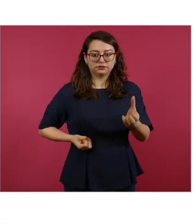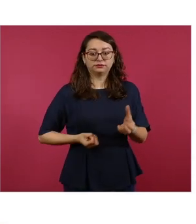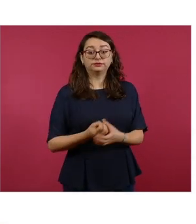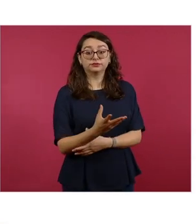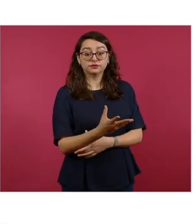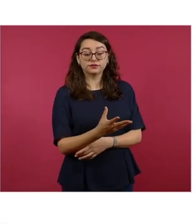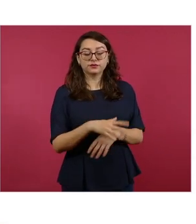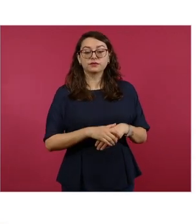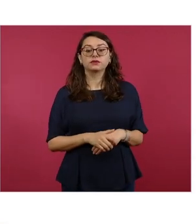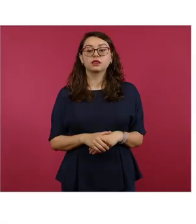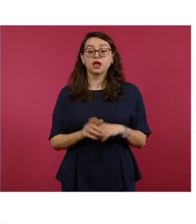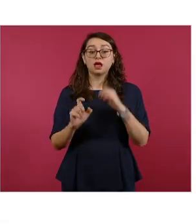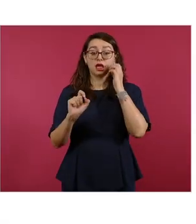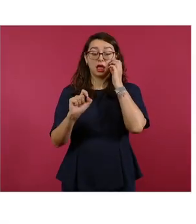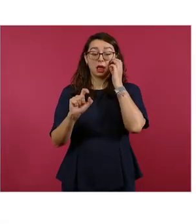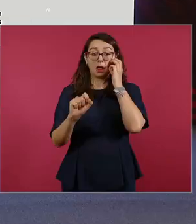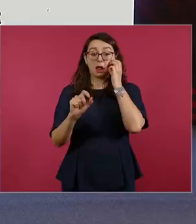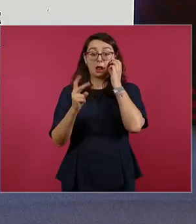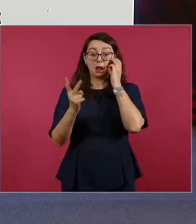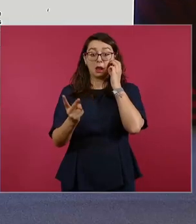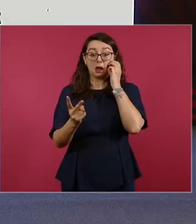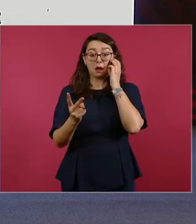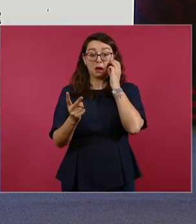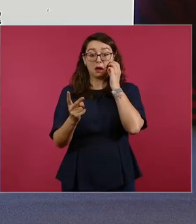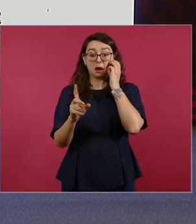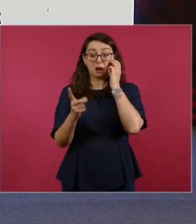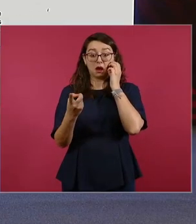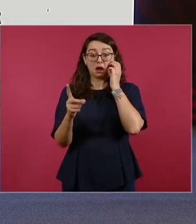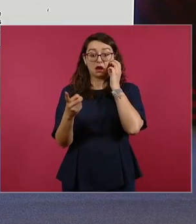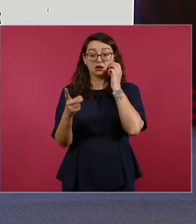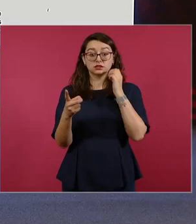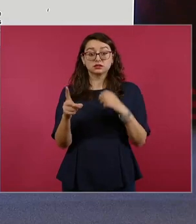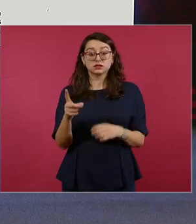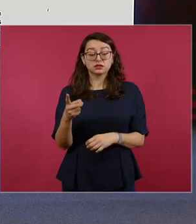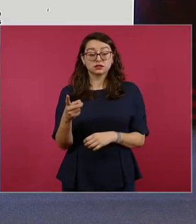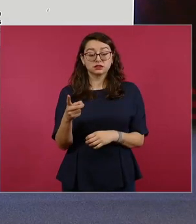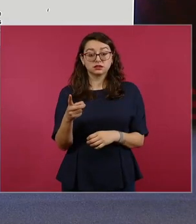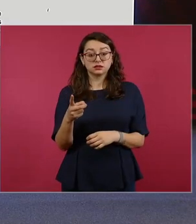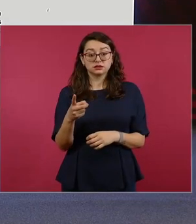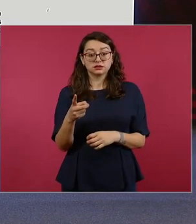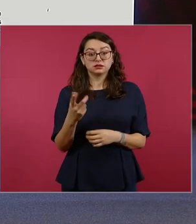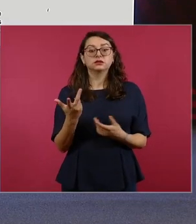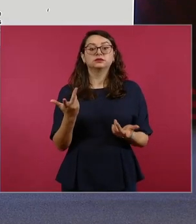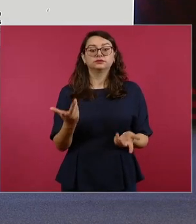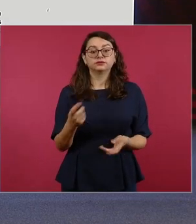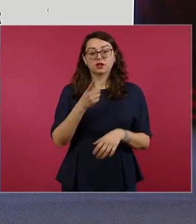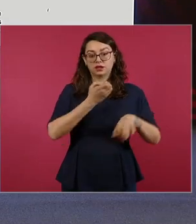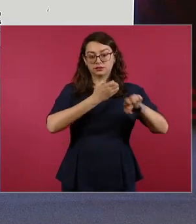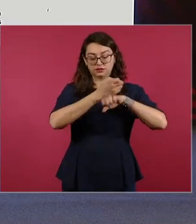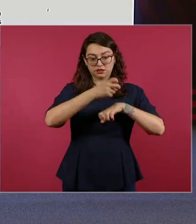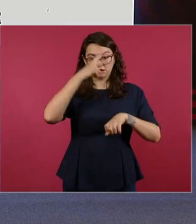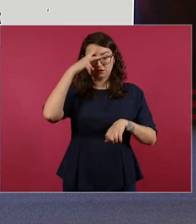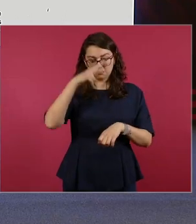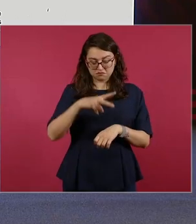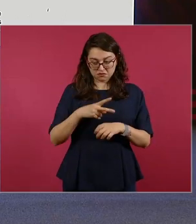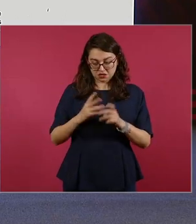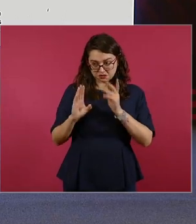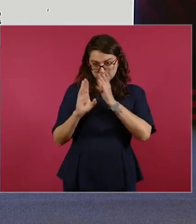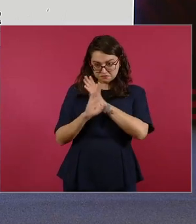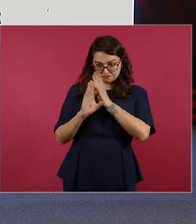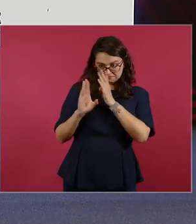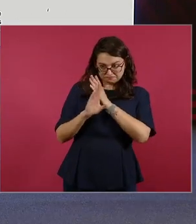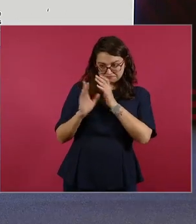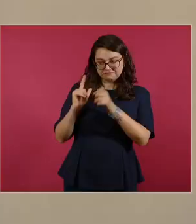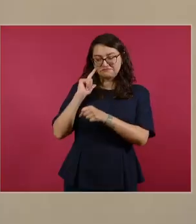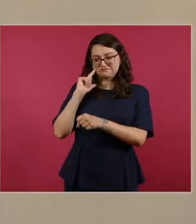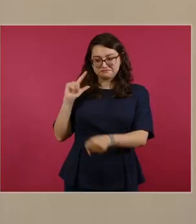El 22 de diciembre, 17 días después, mediante un operativo, la Fiscalía del Estado de México liberó a las